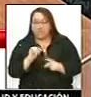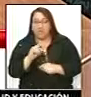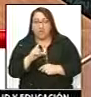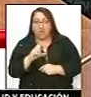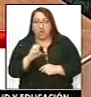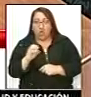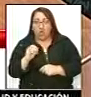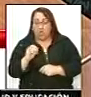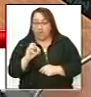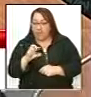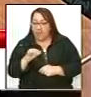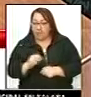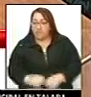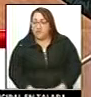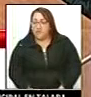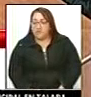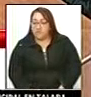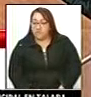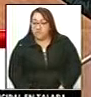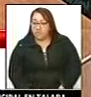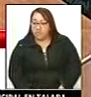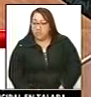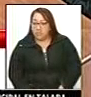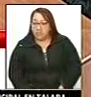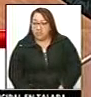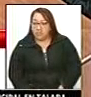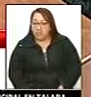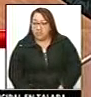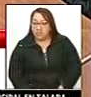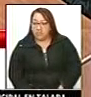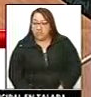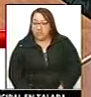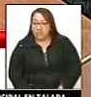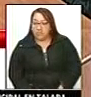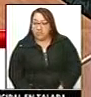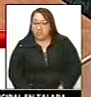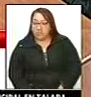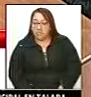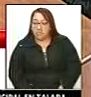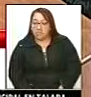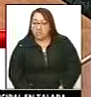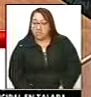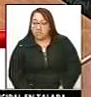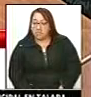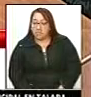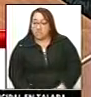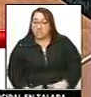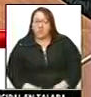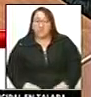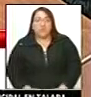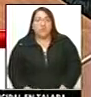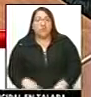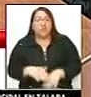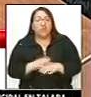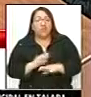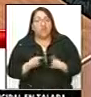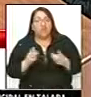¿no? Y sé el tema de INDECOPI digital, el tema de la presidencia pro tempore de Perú también y la